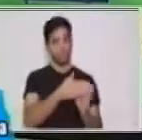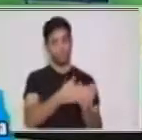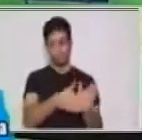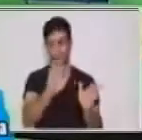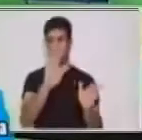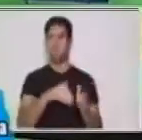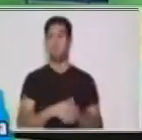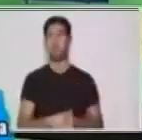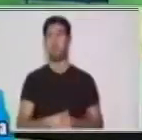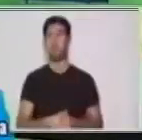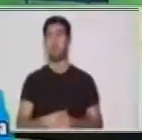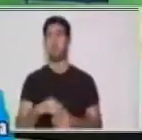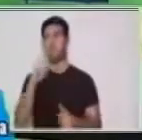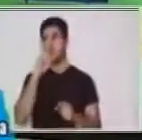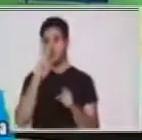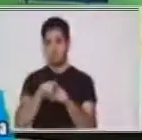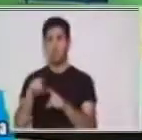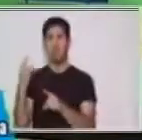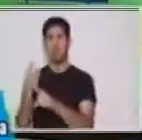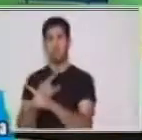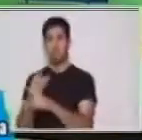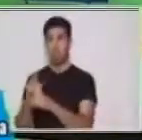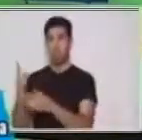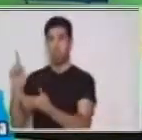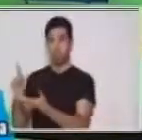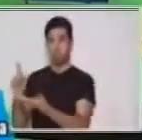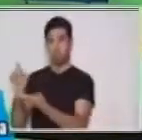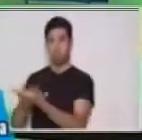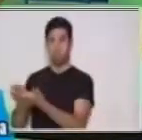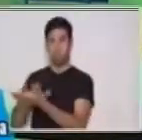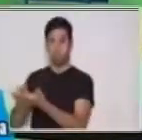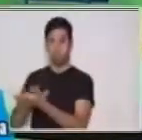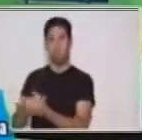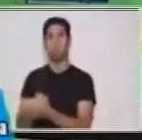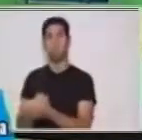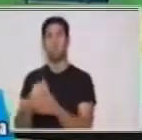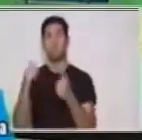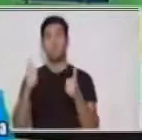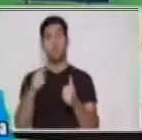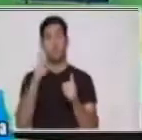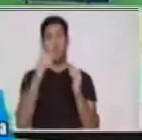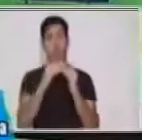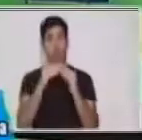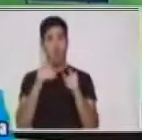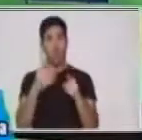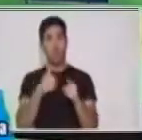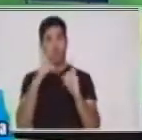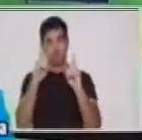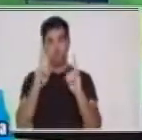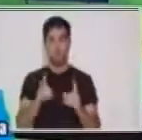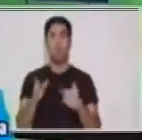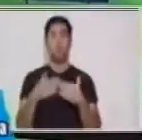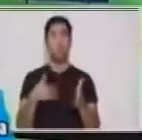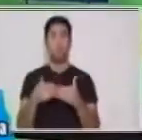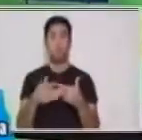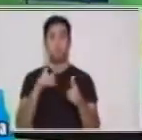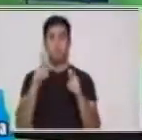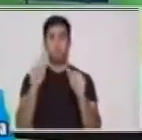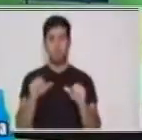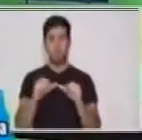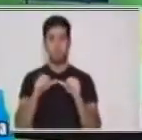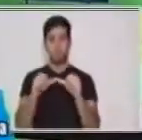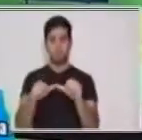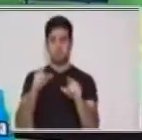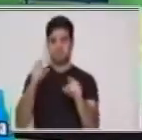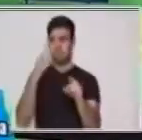jabón. El uso de gel antibacterial. Si en casa hay una persona con discapacidad, este es el